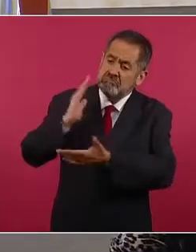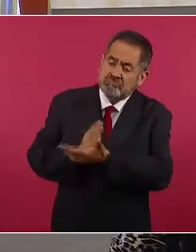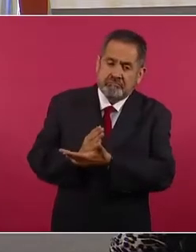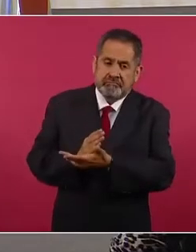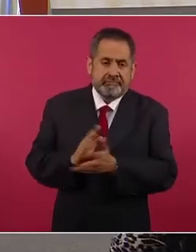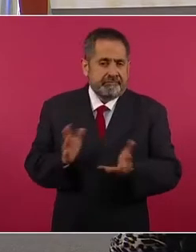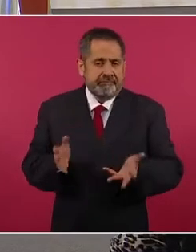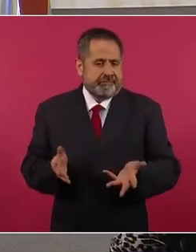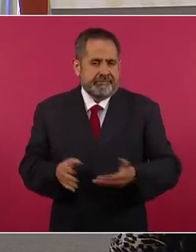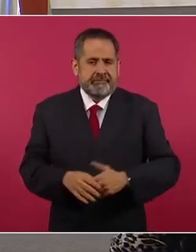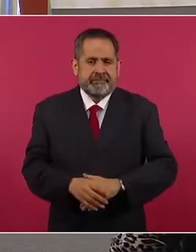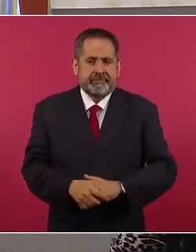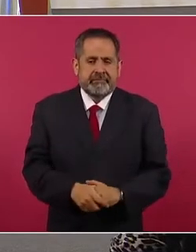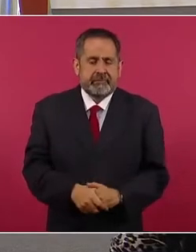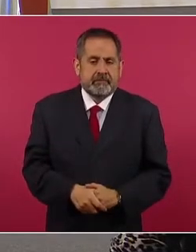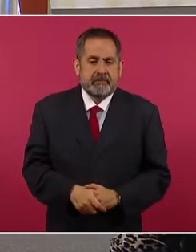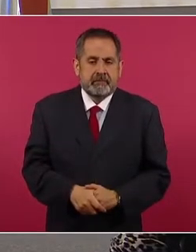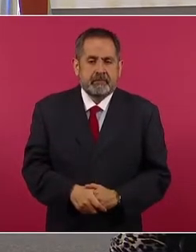Ah.